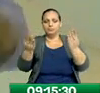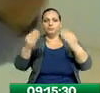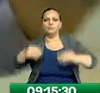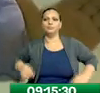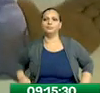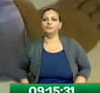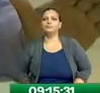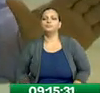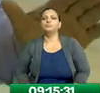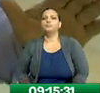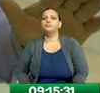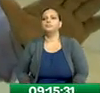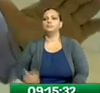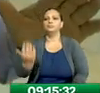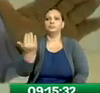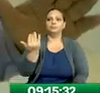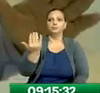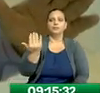pocos minutos más